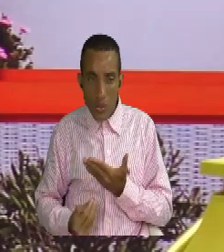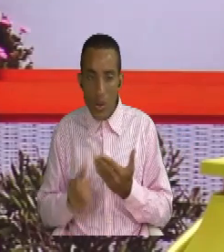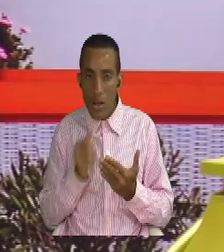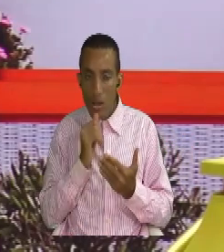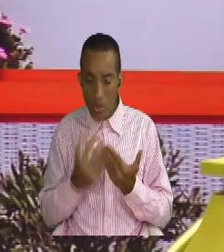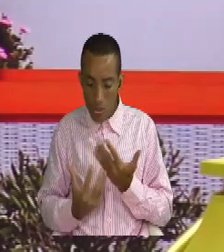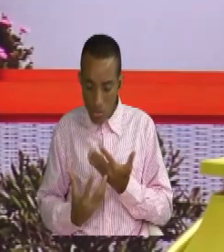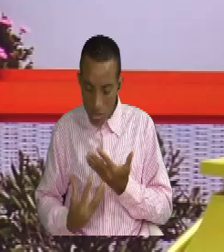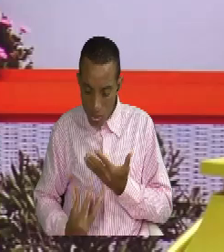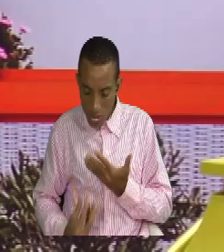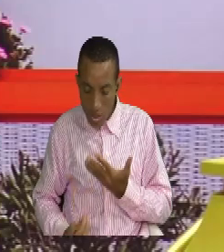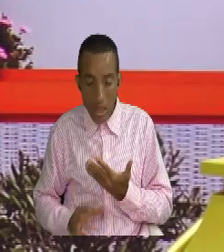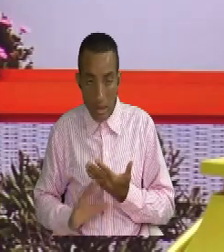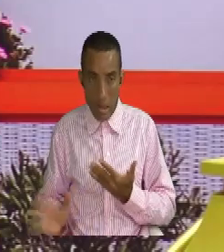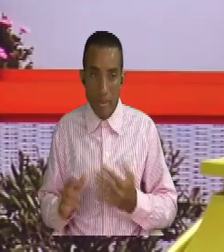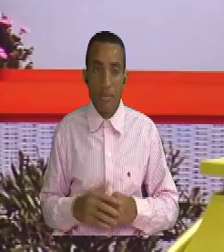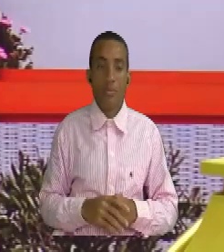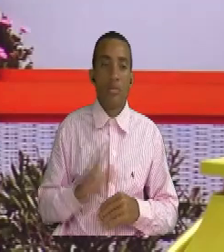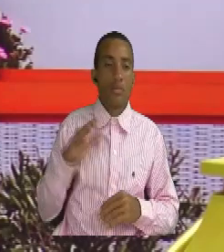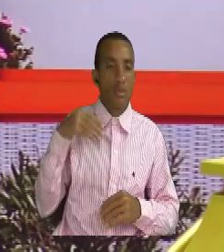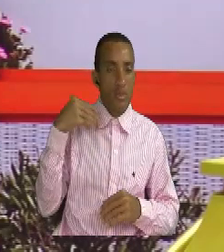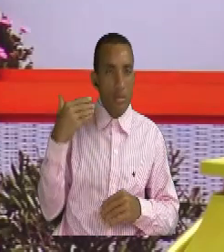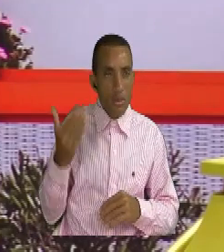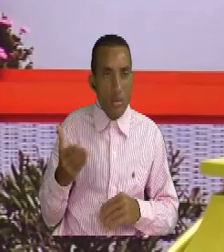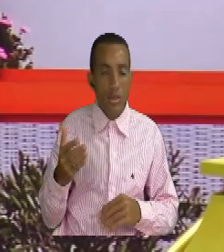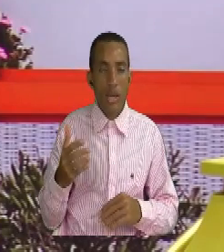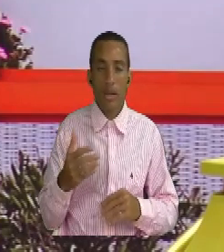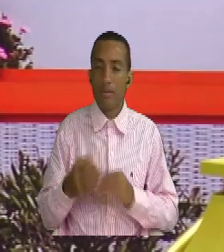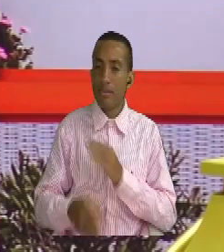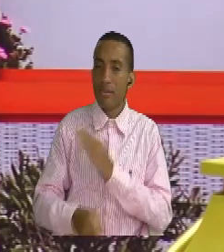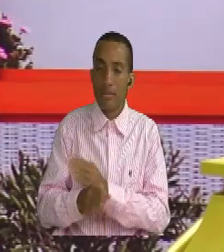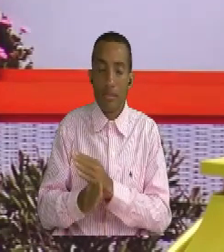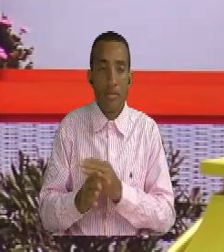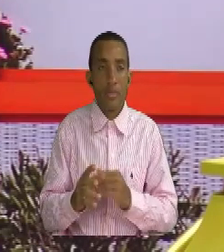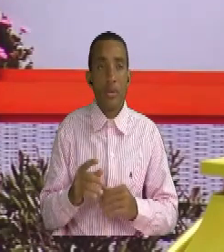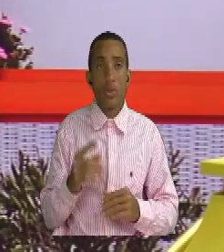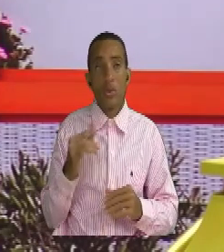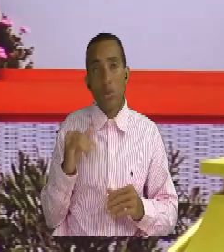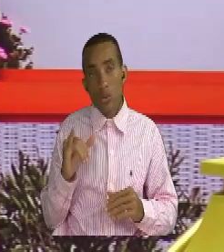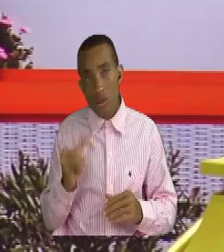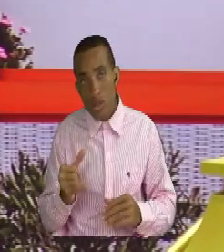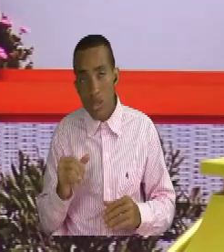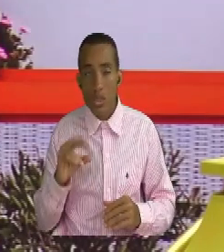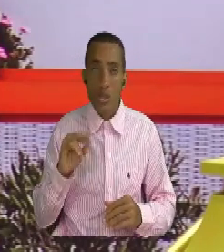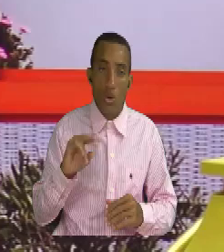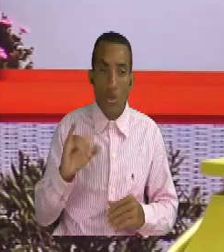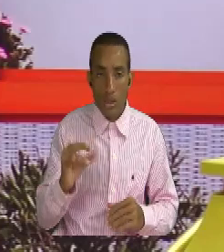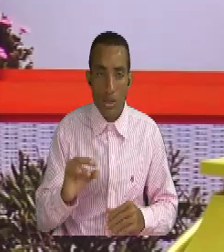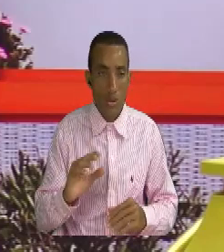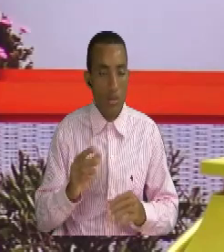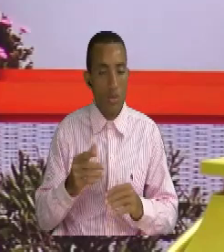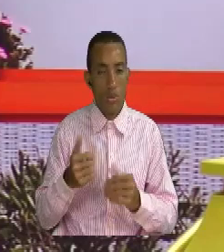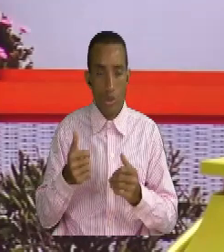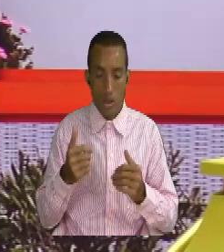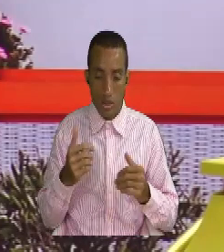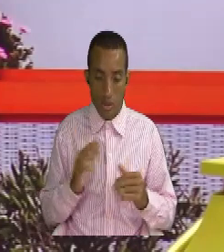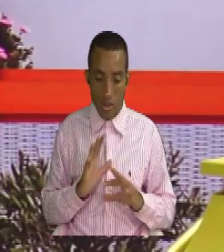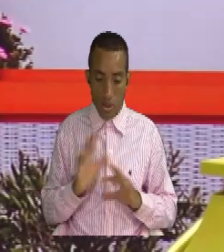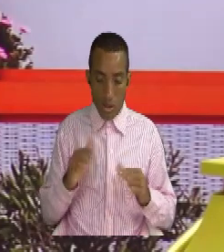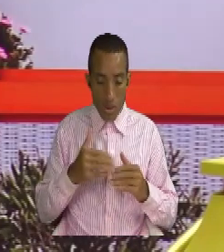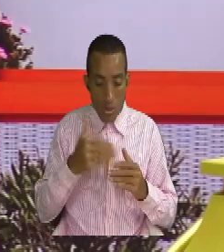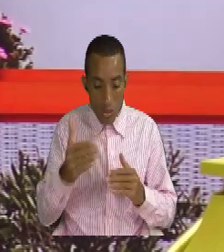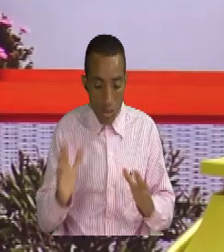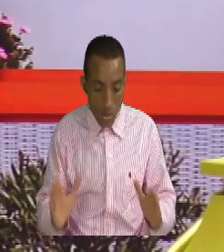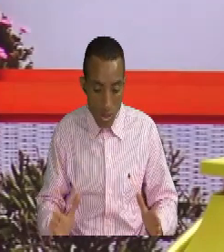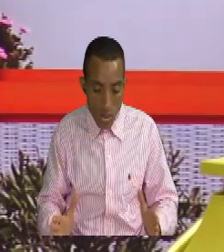mesoterapias. Los días siempre deben ser continuos, no debemos parar en un posoperatorio. Si queremos tener un buen posoperatorio y una